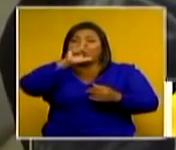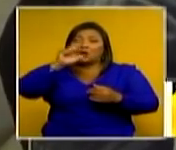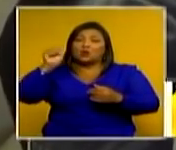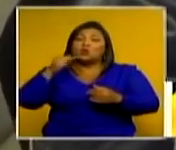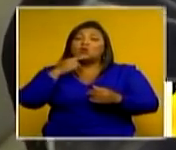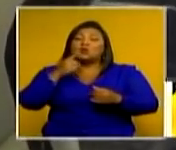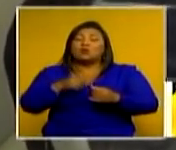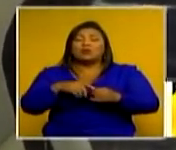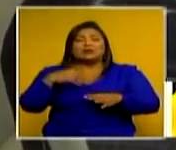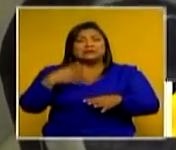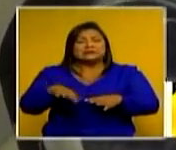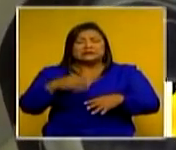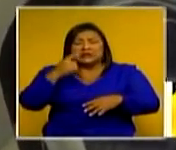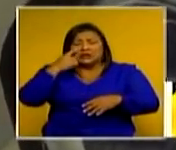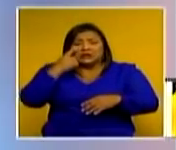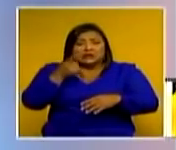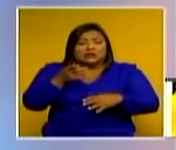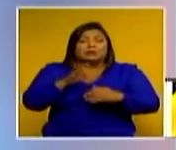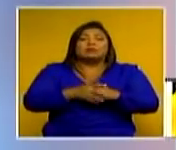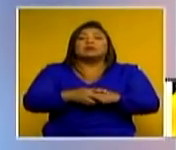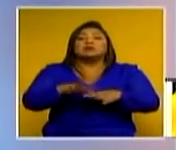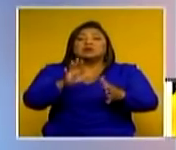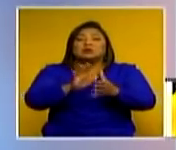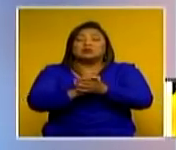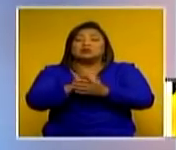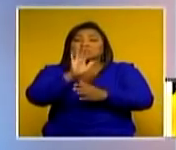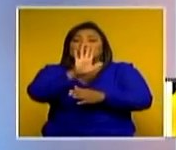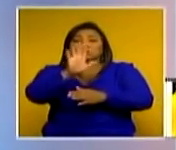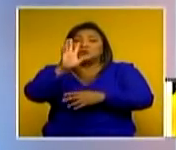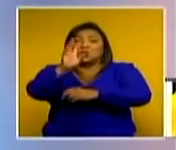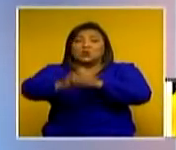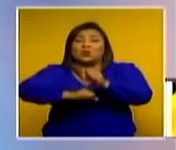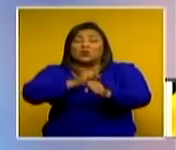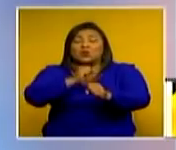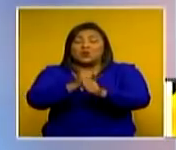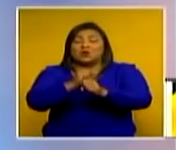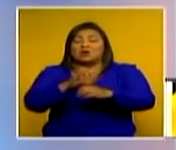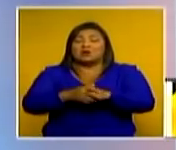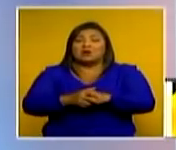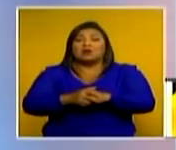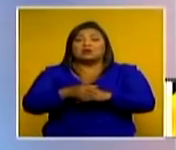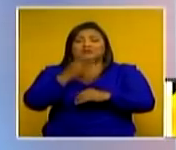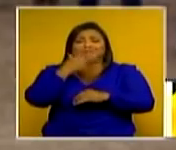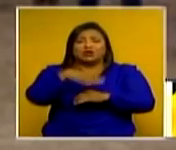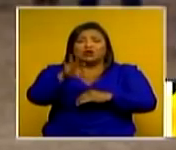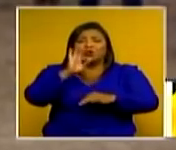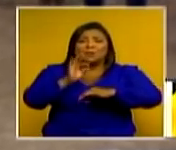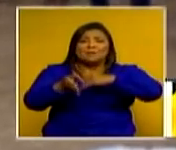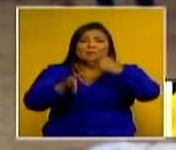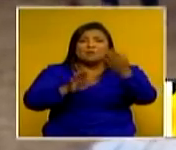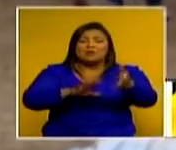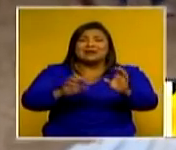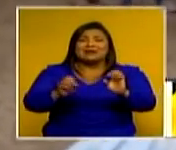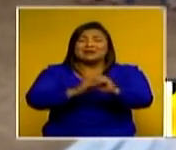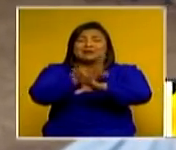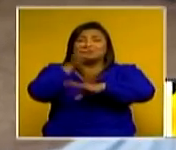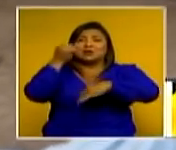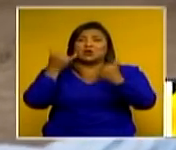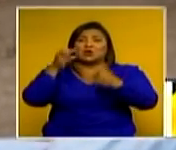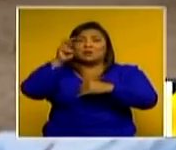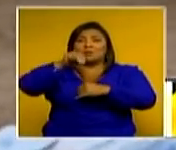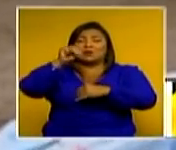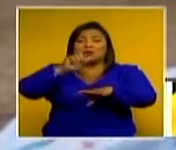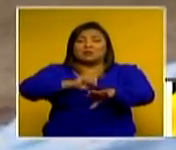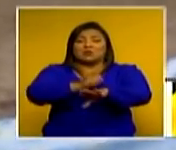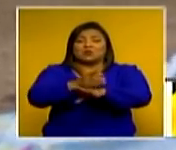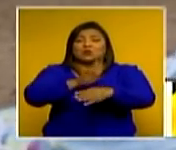momentos que atravesaba su conviviente de 55 años de edad fue encontrado muerto la mañana de este martes minutos